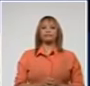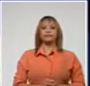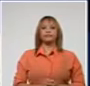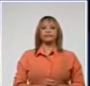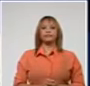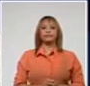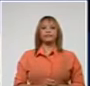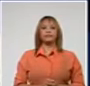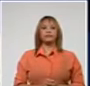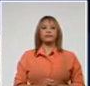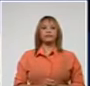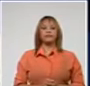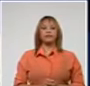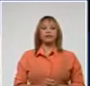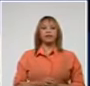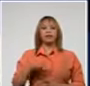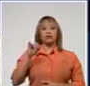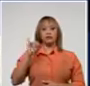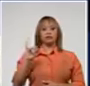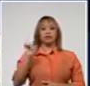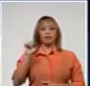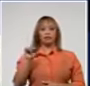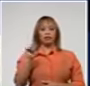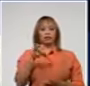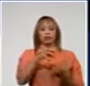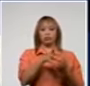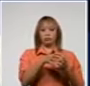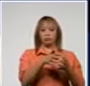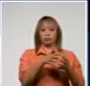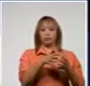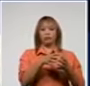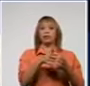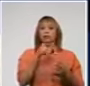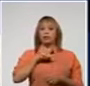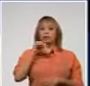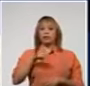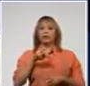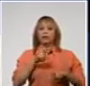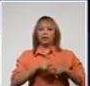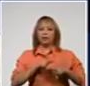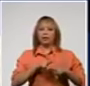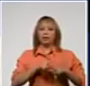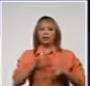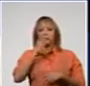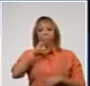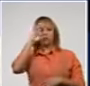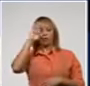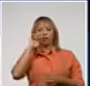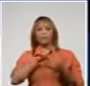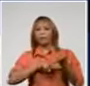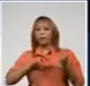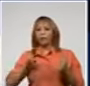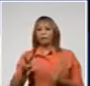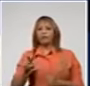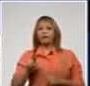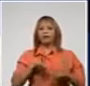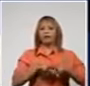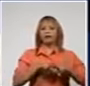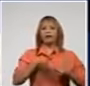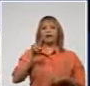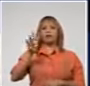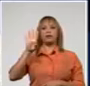Como dije, los 61 casos son autóctonos y pertenecen a las provincias de La Habana,